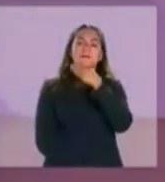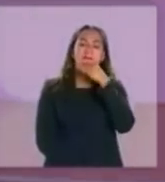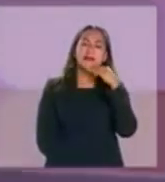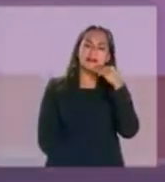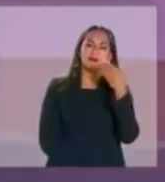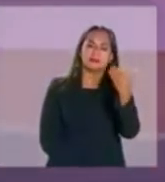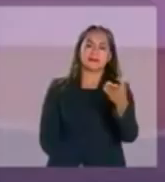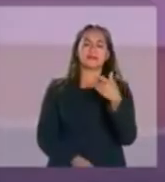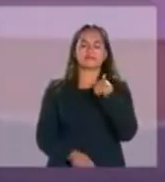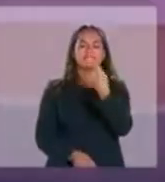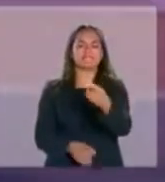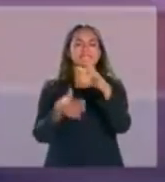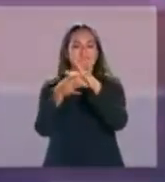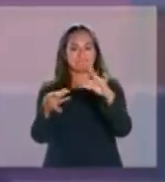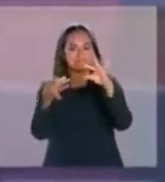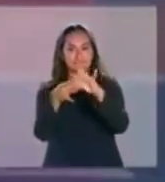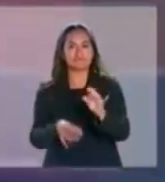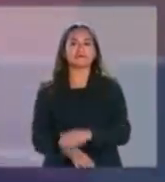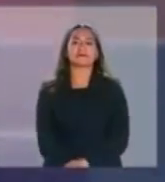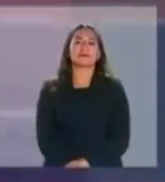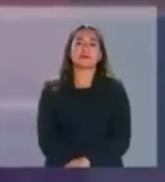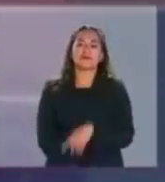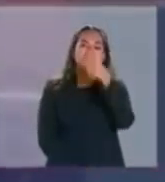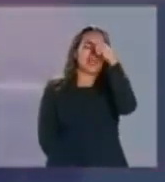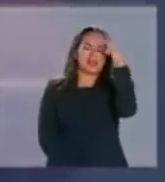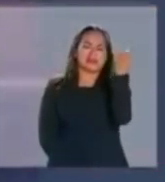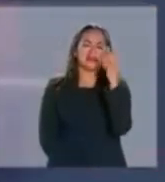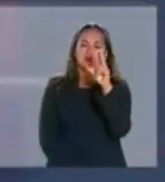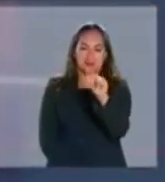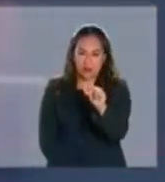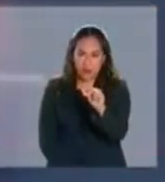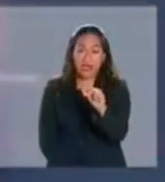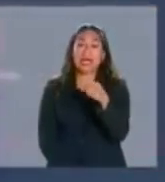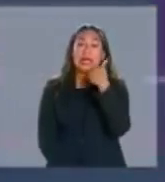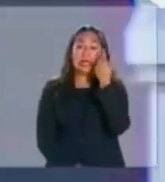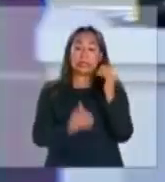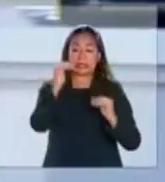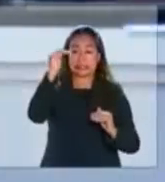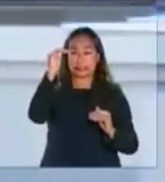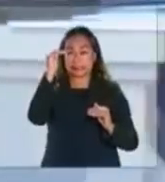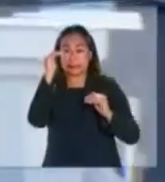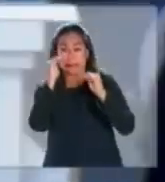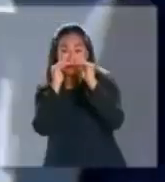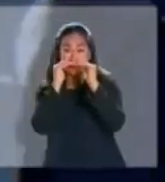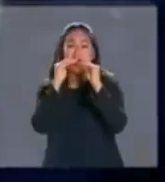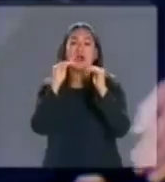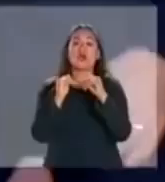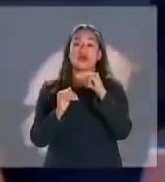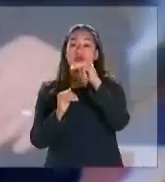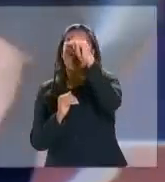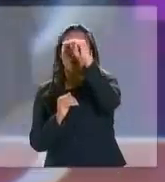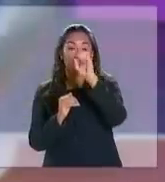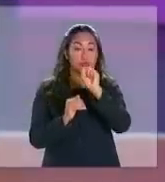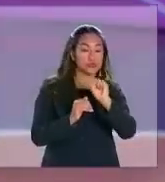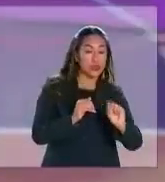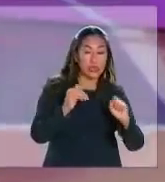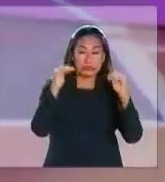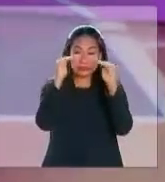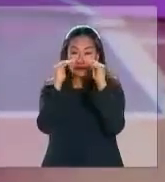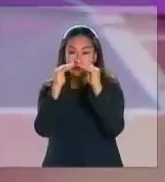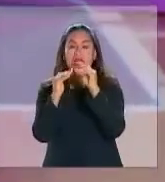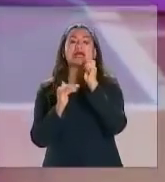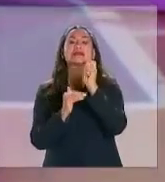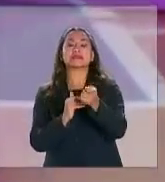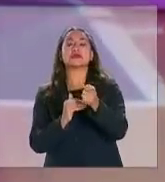aquí tenemos no hay atajos si queremos cerrar la distancia entre el norte y el sur tenemos que invertir más en el sur tenemos que llevar gas